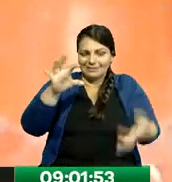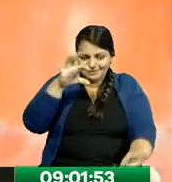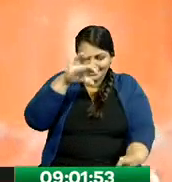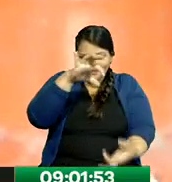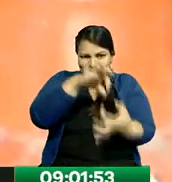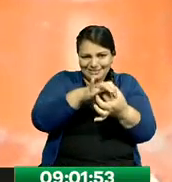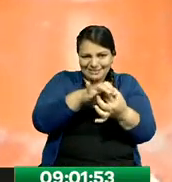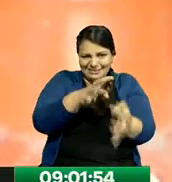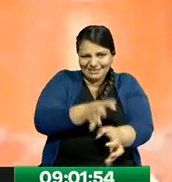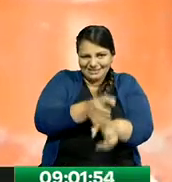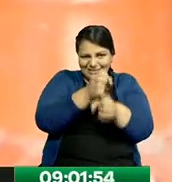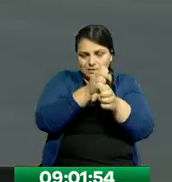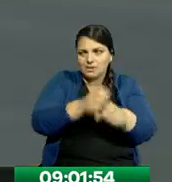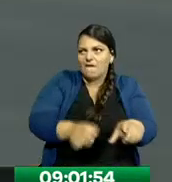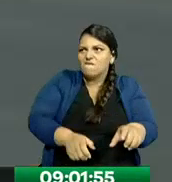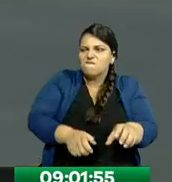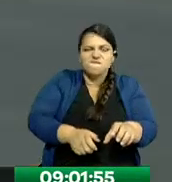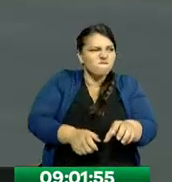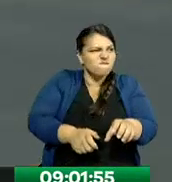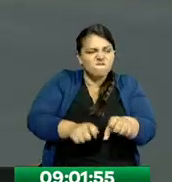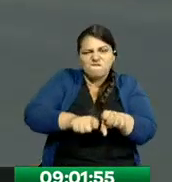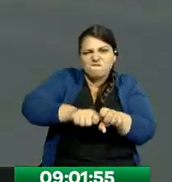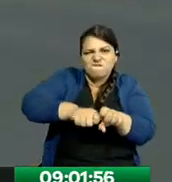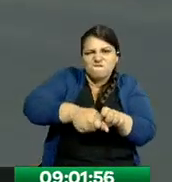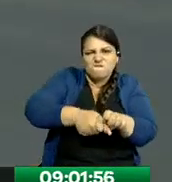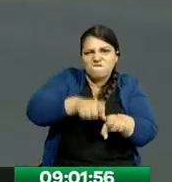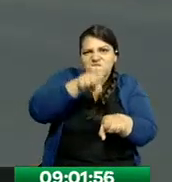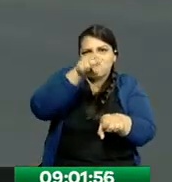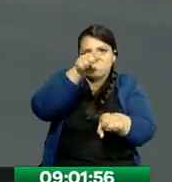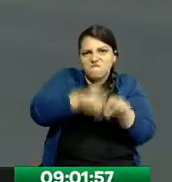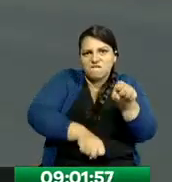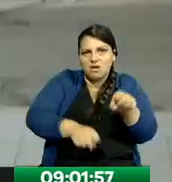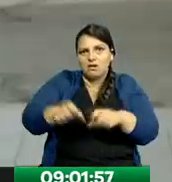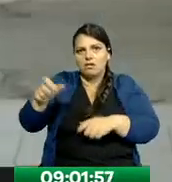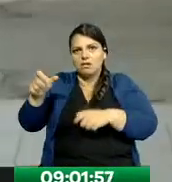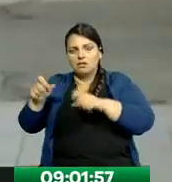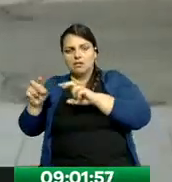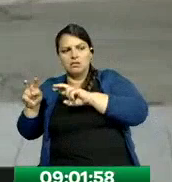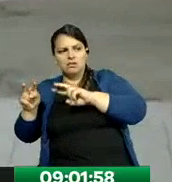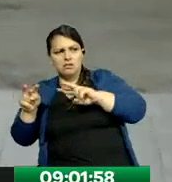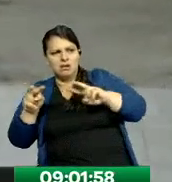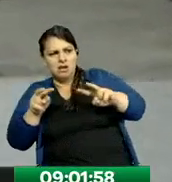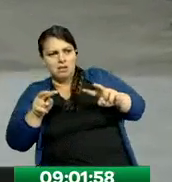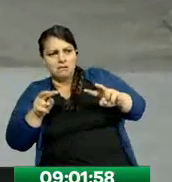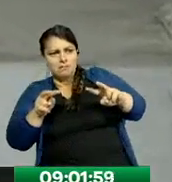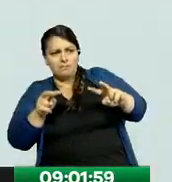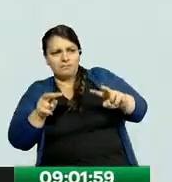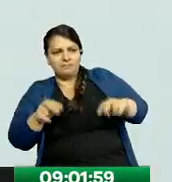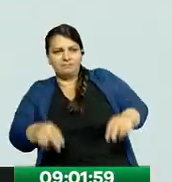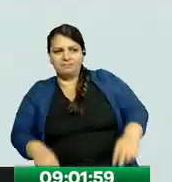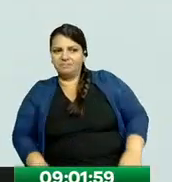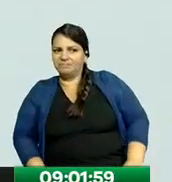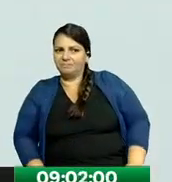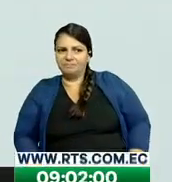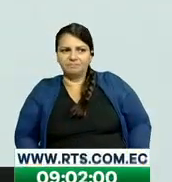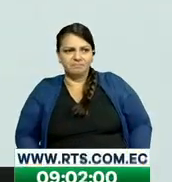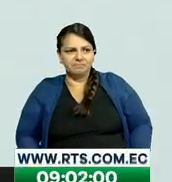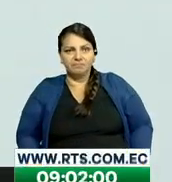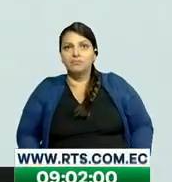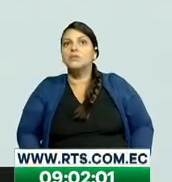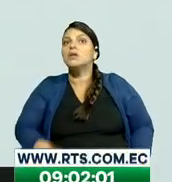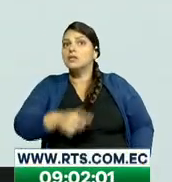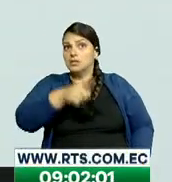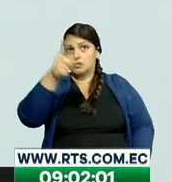uso doméstico, ubicado en Urdesa Central, norte de Guayaquil. La policía lo detiene tras el aviso de las cámaras